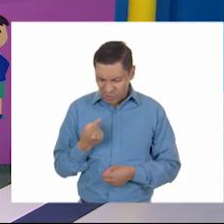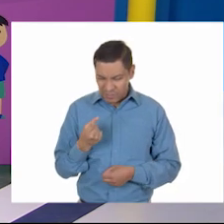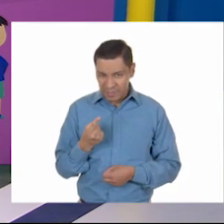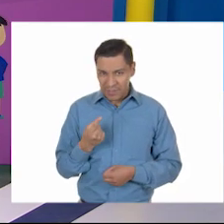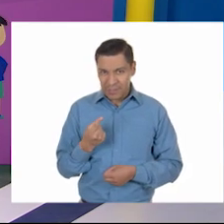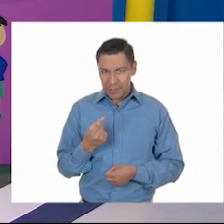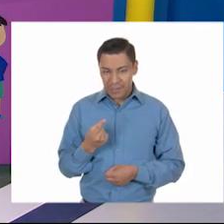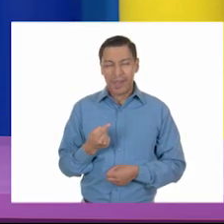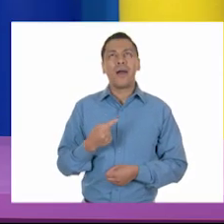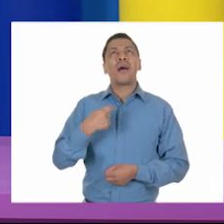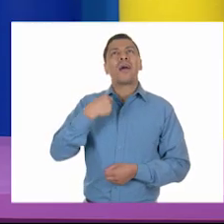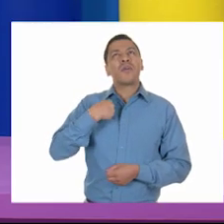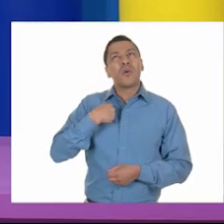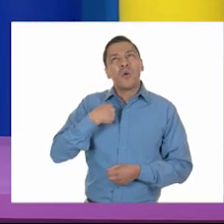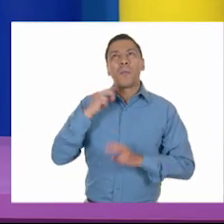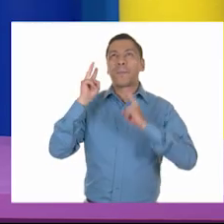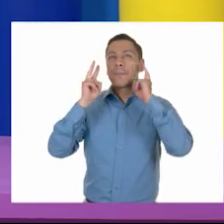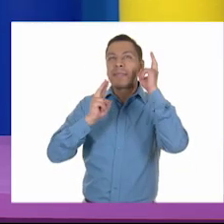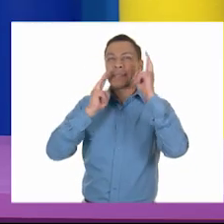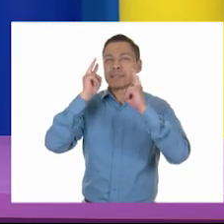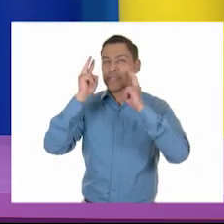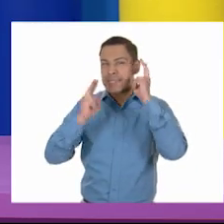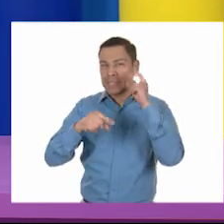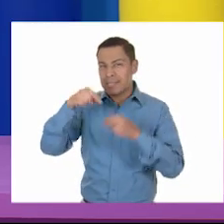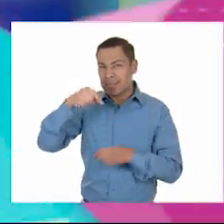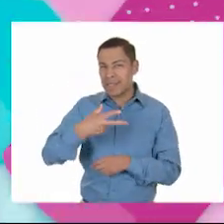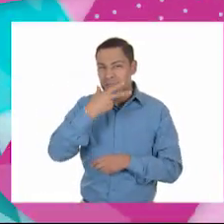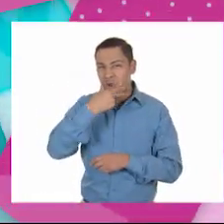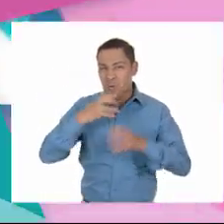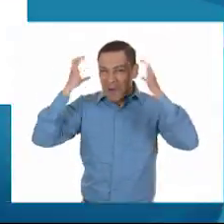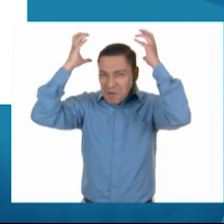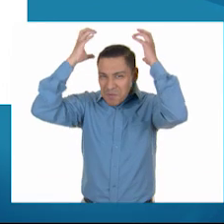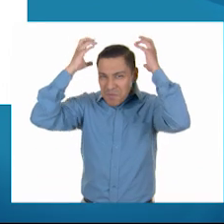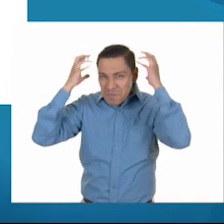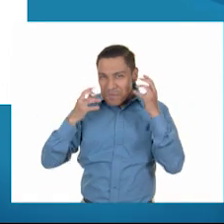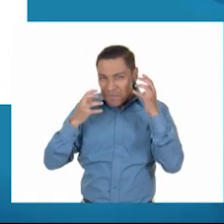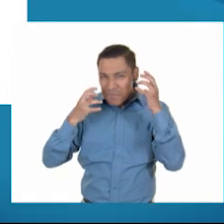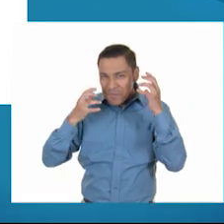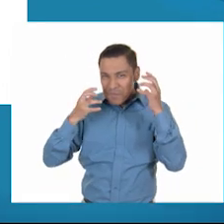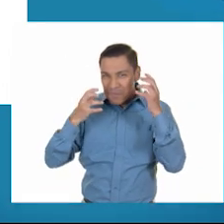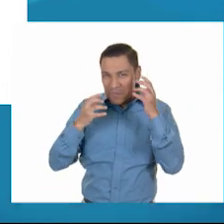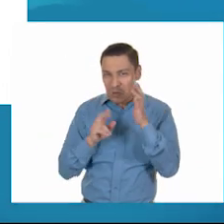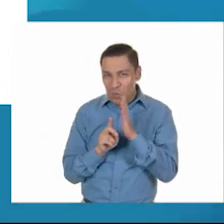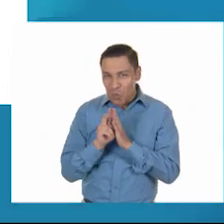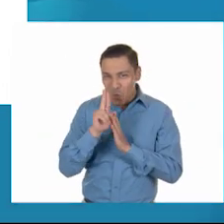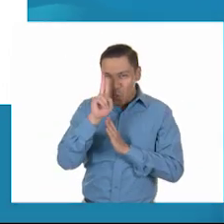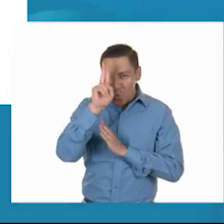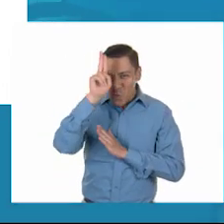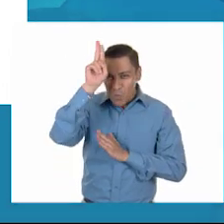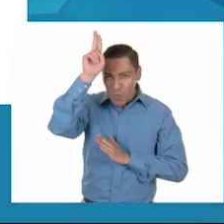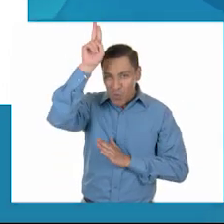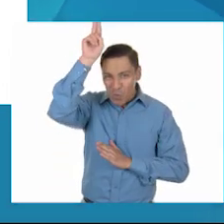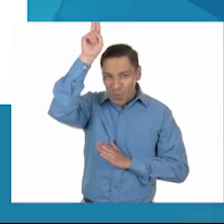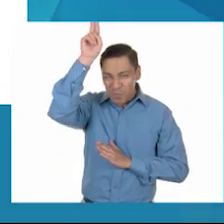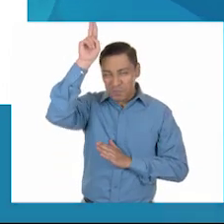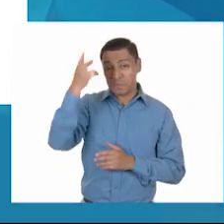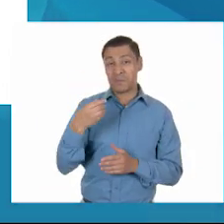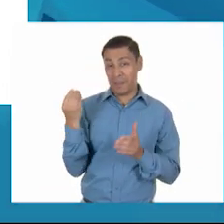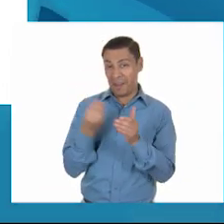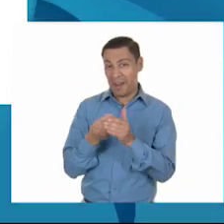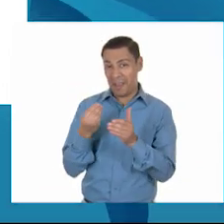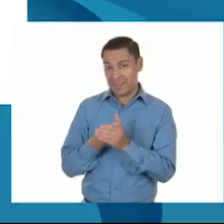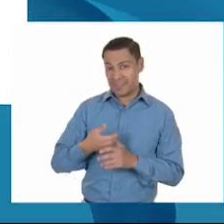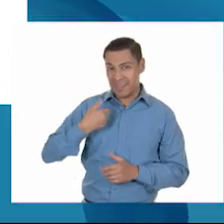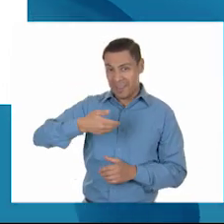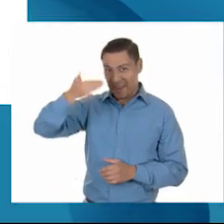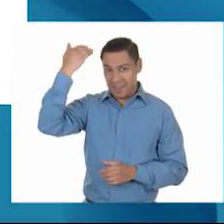Raulito. Sí, porque nos visitó un astronauta. Tienes razón, Raulito. En la clase anterior realizamos la entrevista al